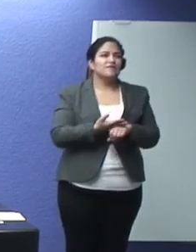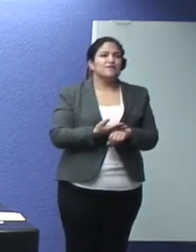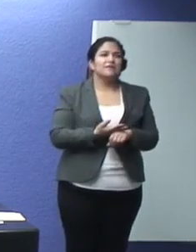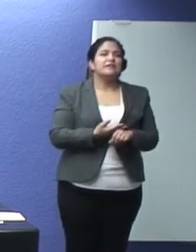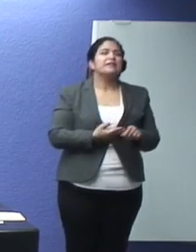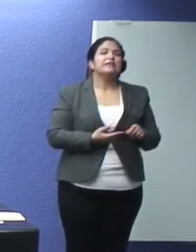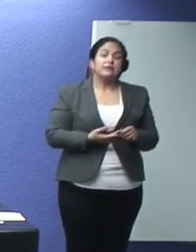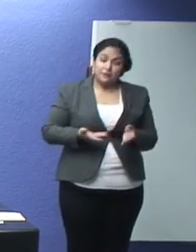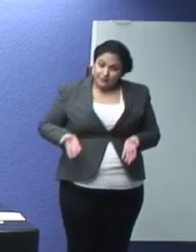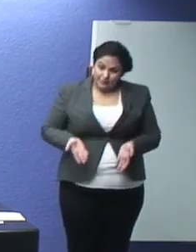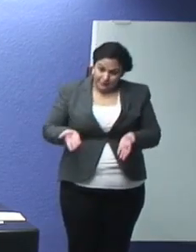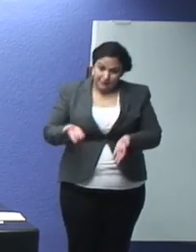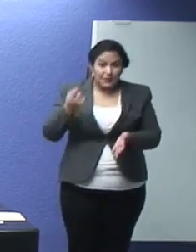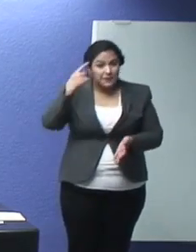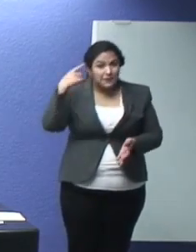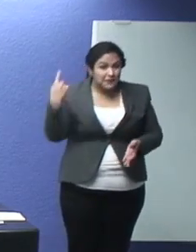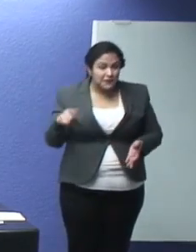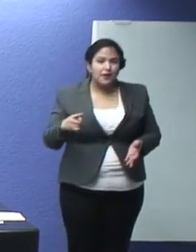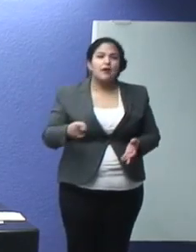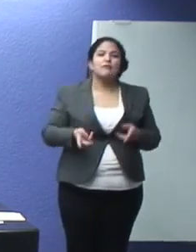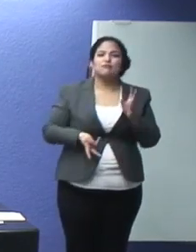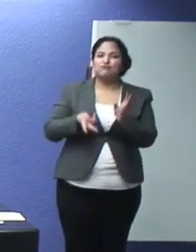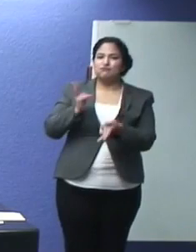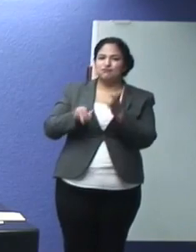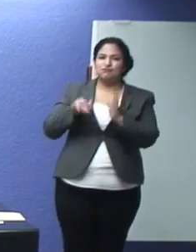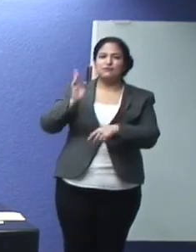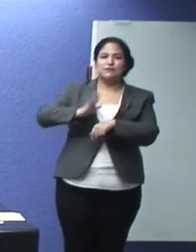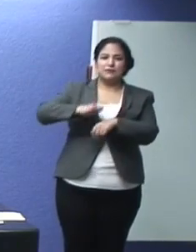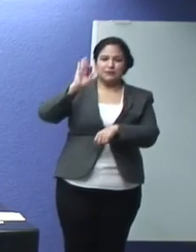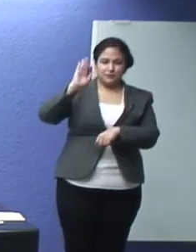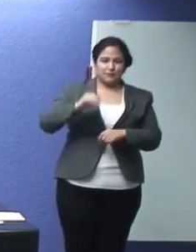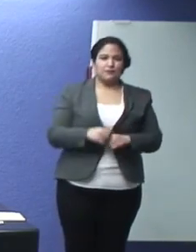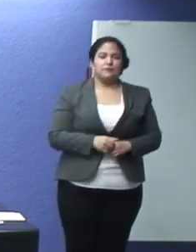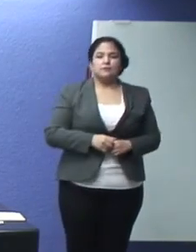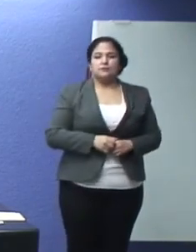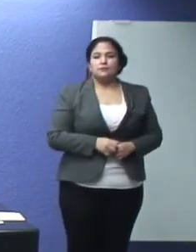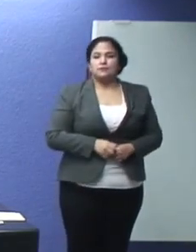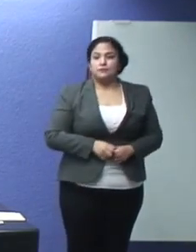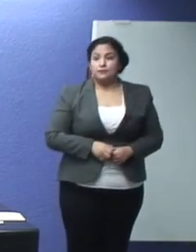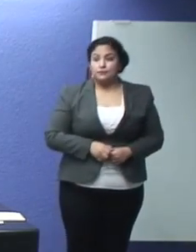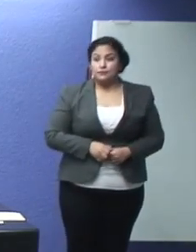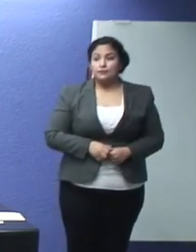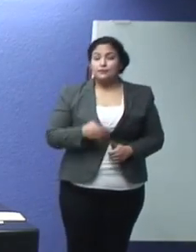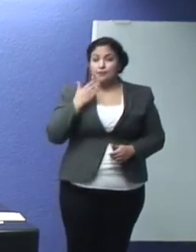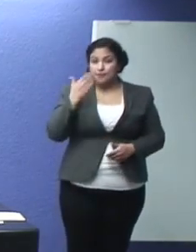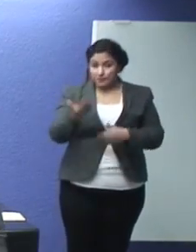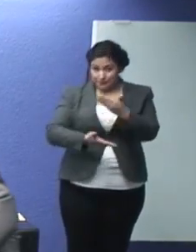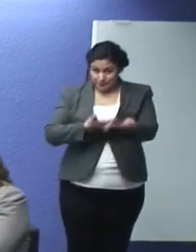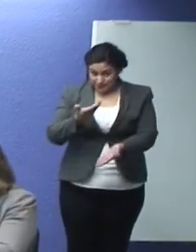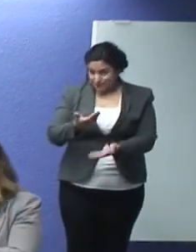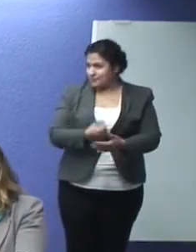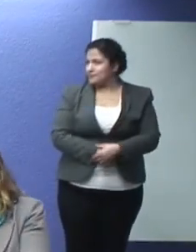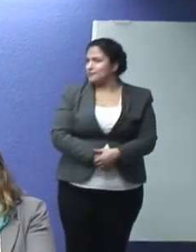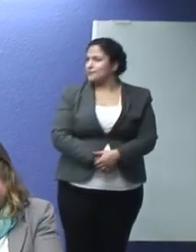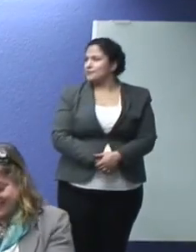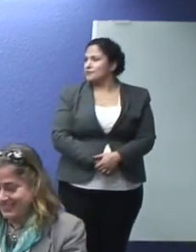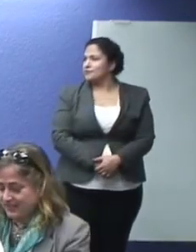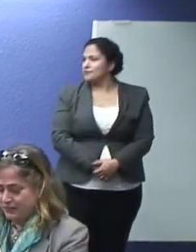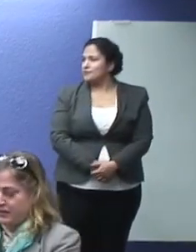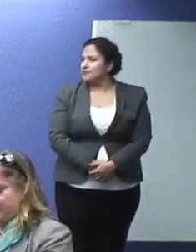involucrado en este tema y particularmente en esta noción de diversidades, diversidad funcional. Bienvenida, Shibón, tienes la palabra.